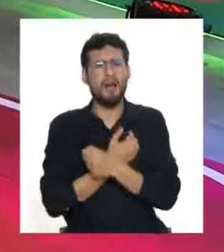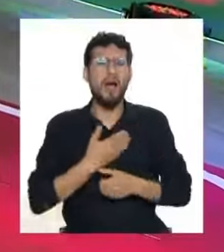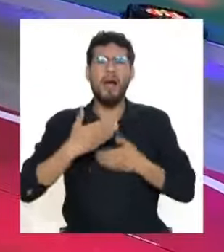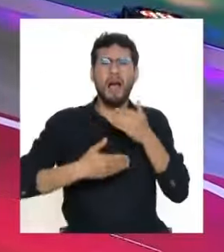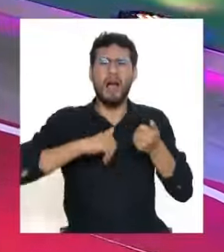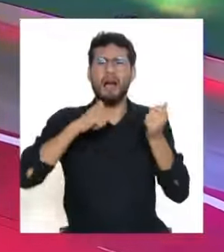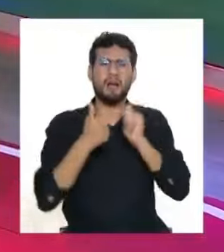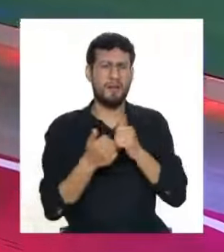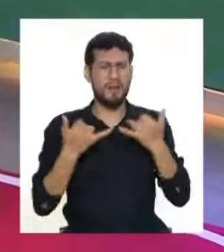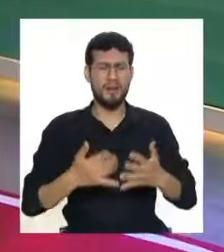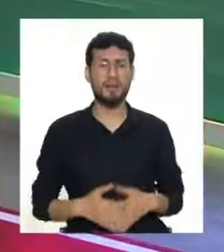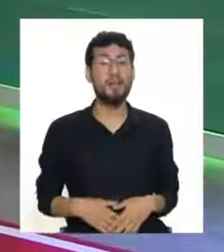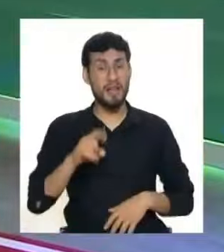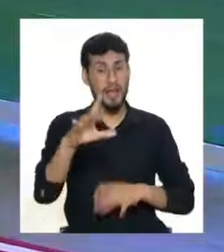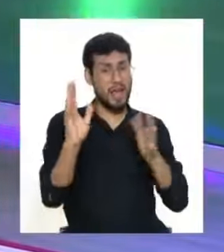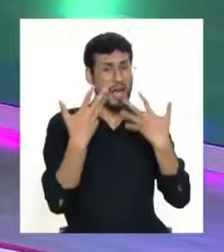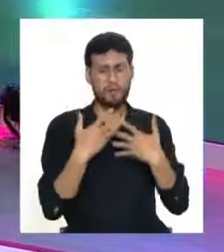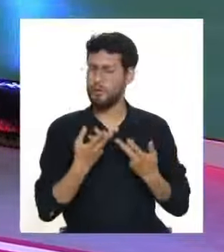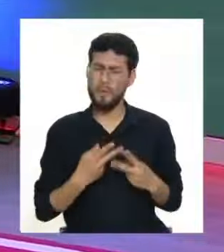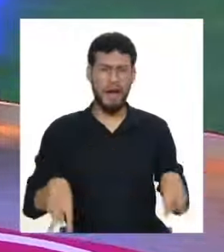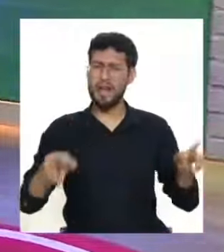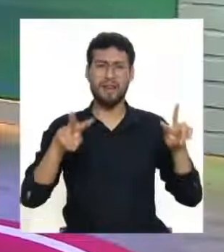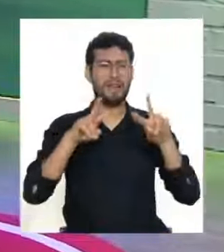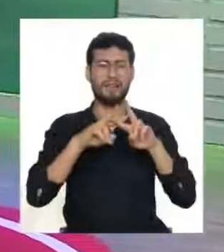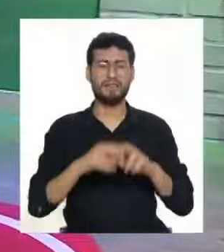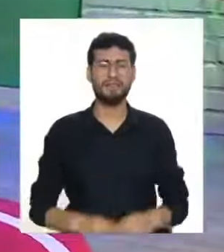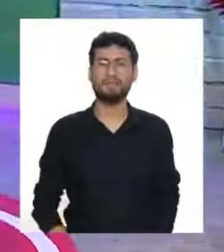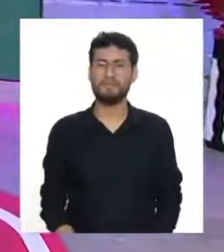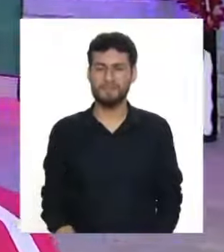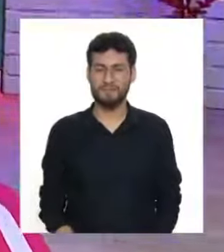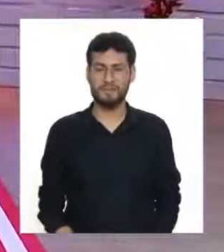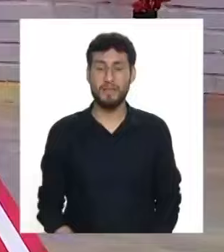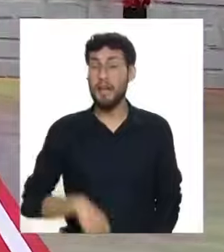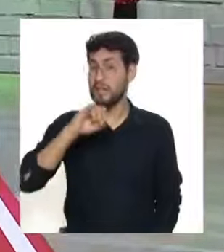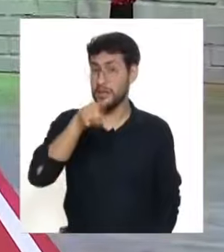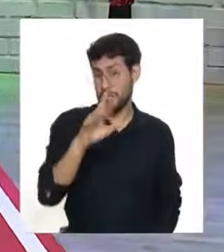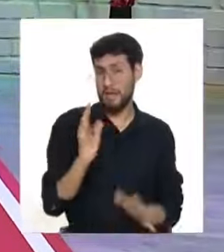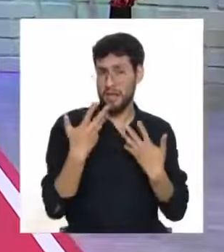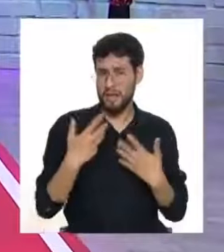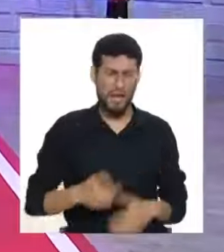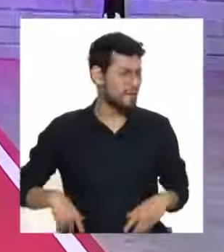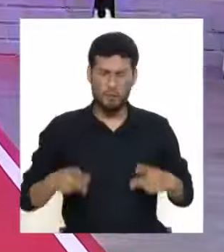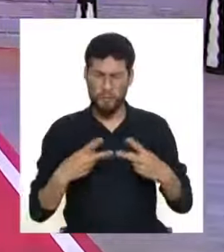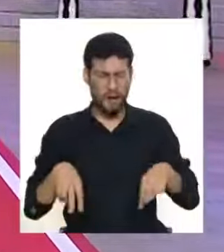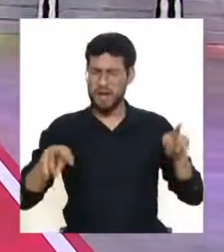momento se va. Si me dejas, no vale. Si me dejas, no vale. Si